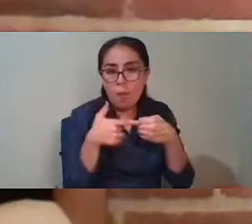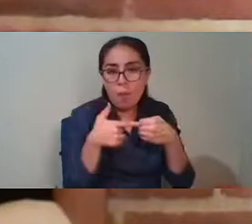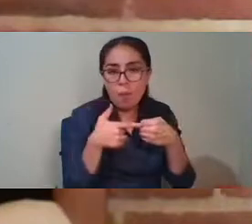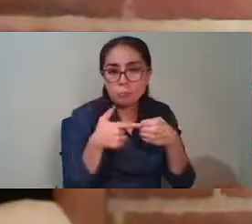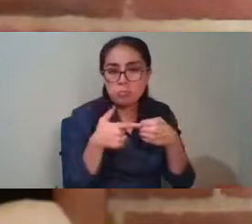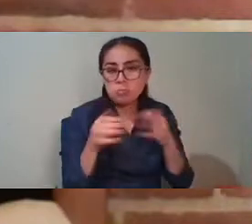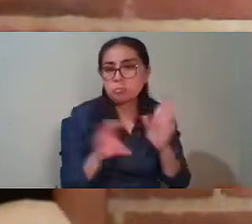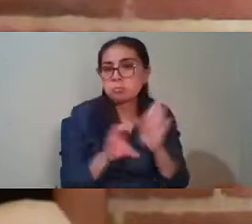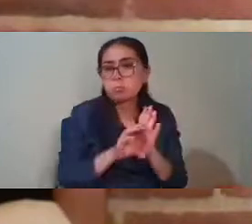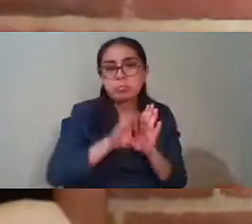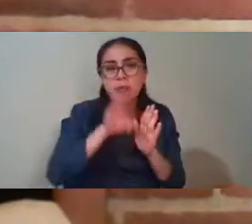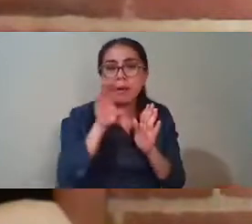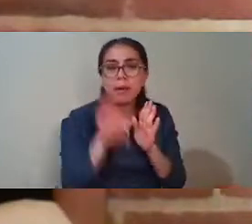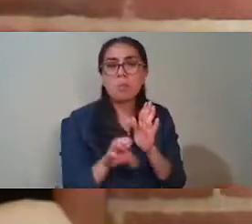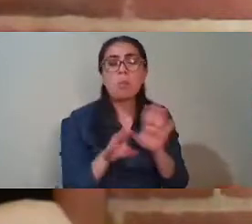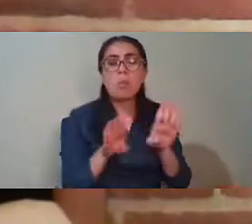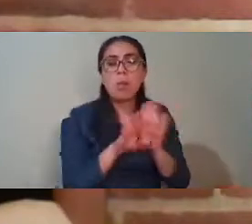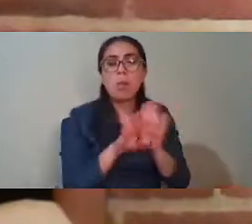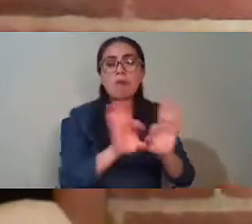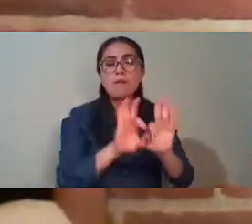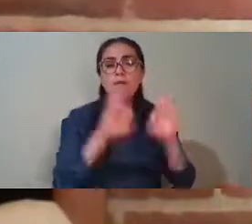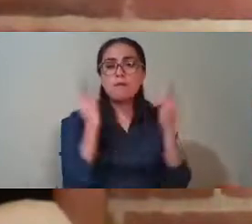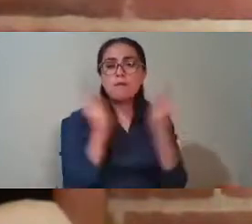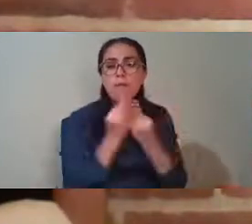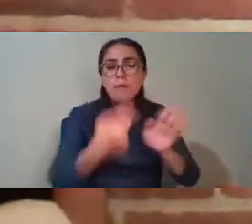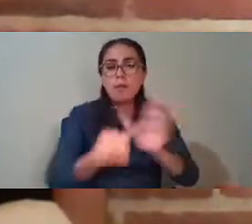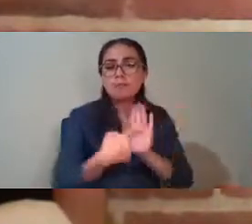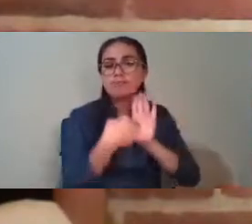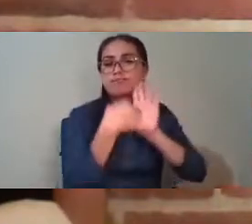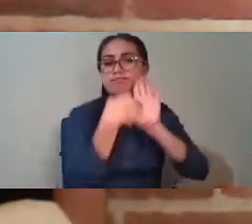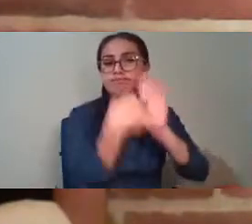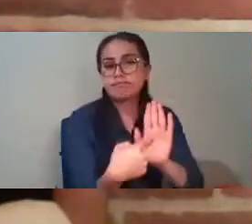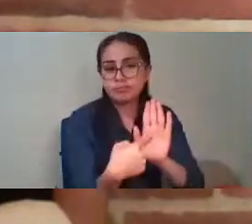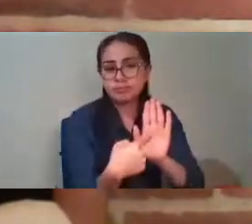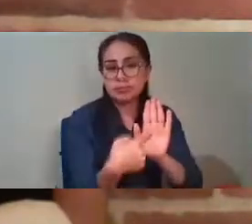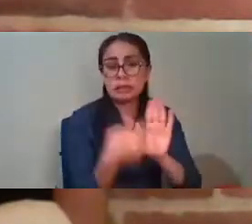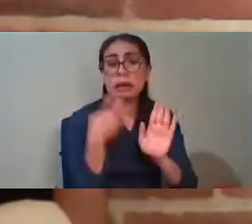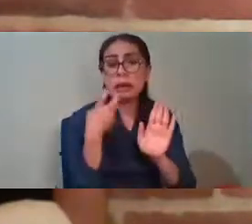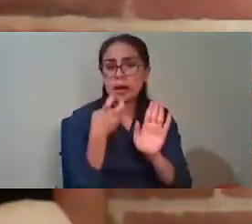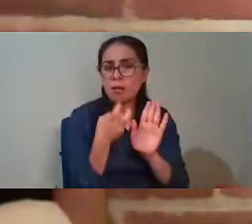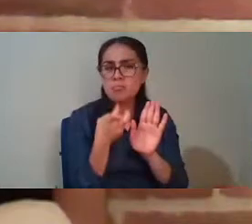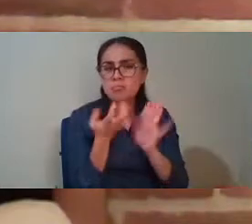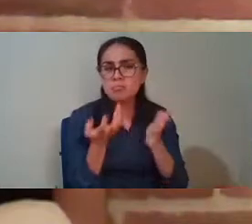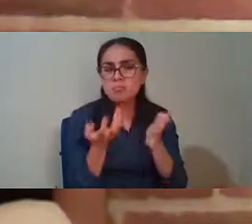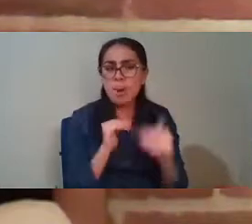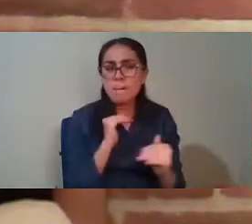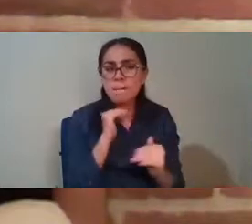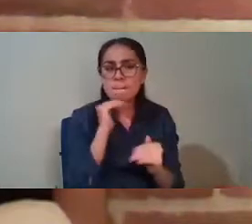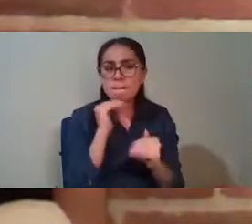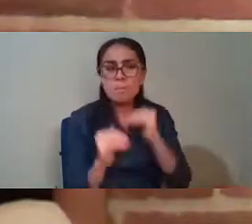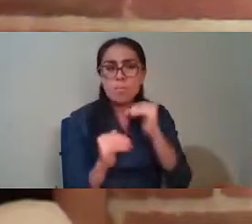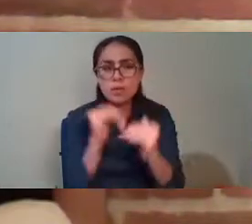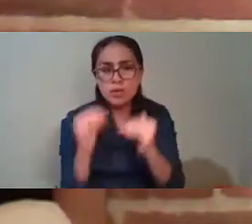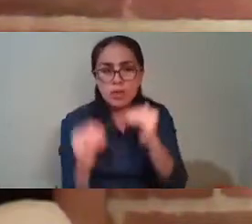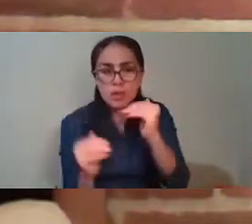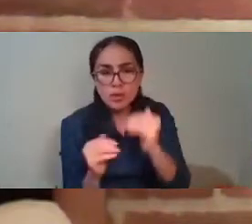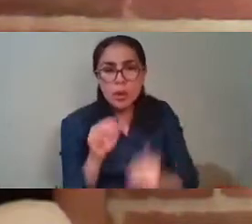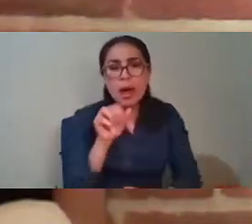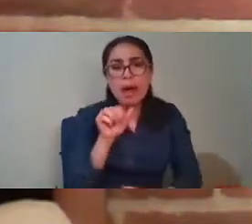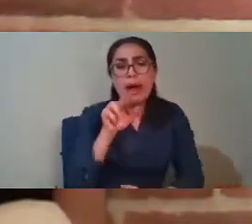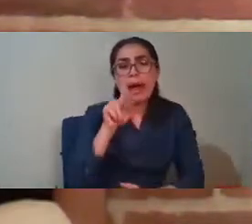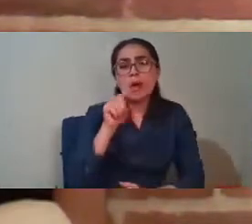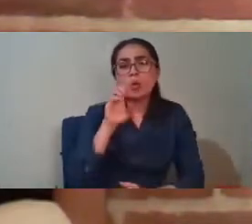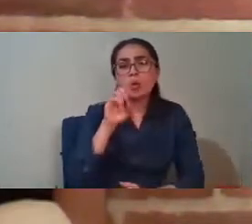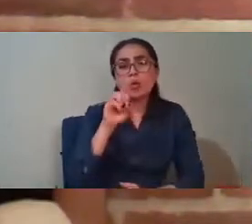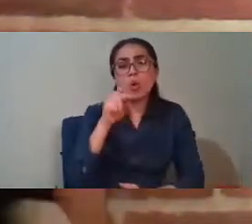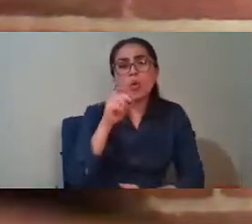un fluido acrítico, que es el que permite, una vez más, el proceso autopoiético, que la obra